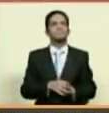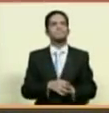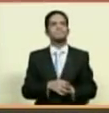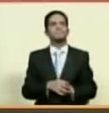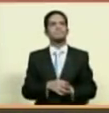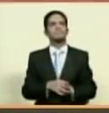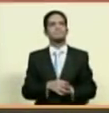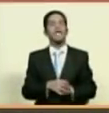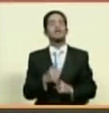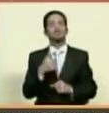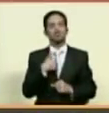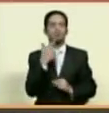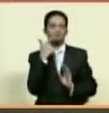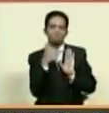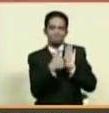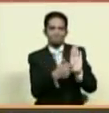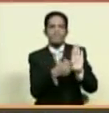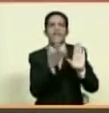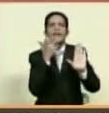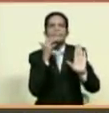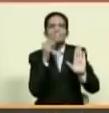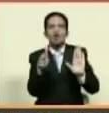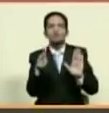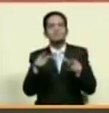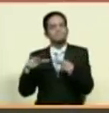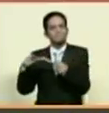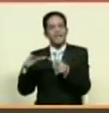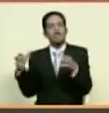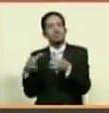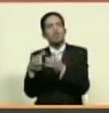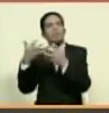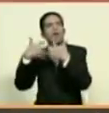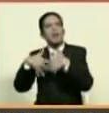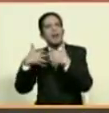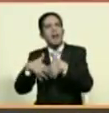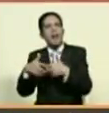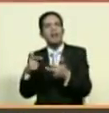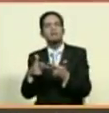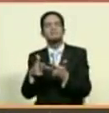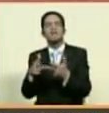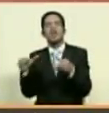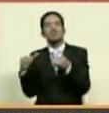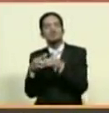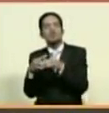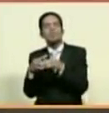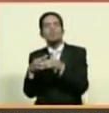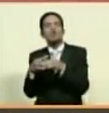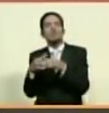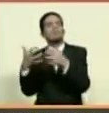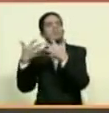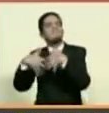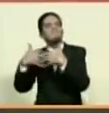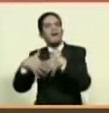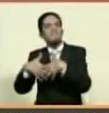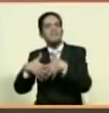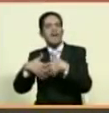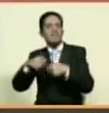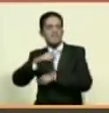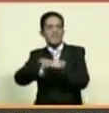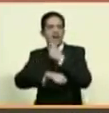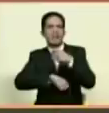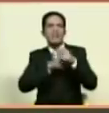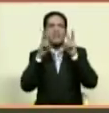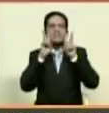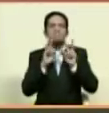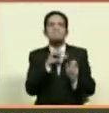como coloco como buen ejemplo, al sector avícola, al sector de higiene del hogar y aseo personal, donde hemos acordado y